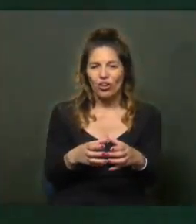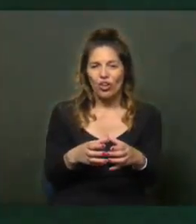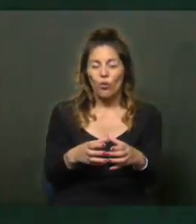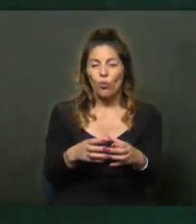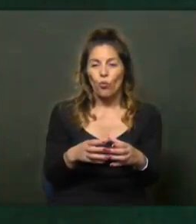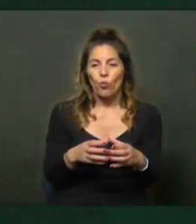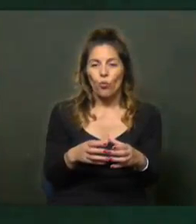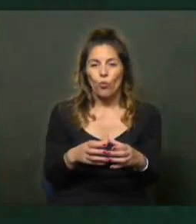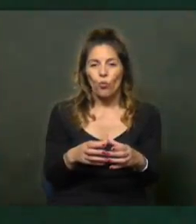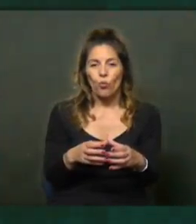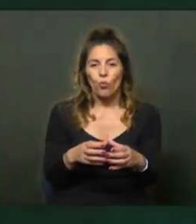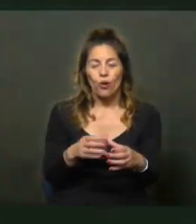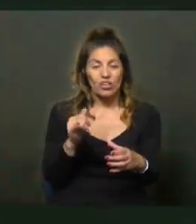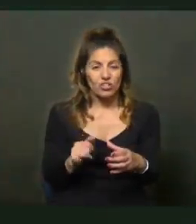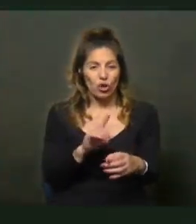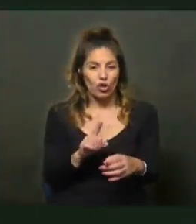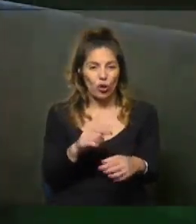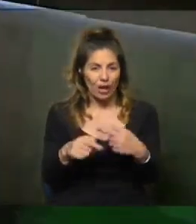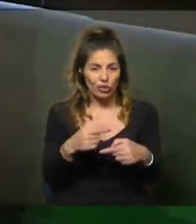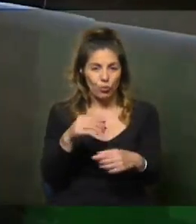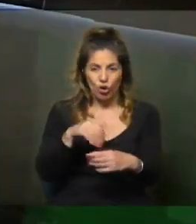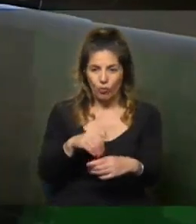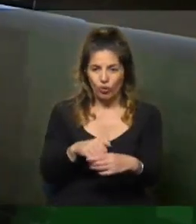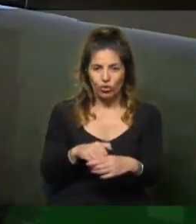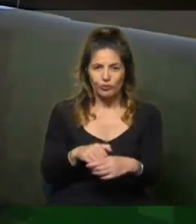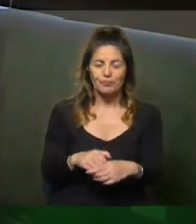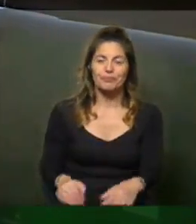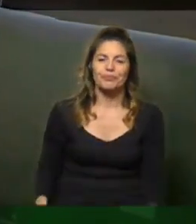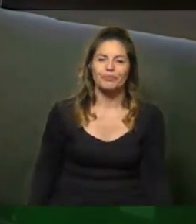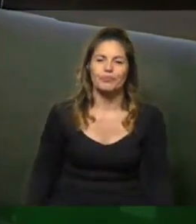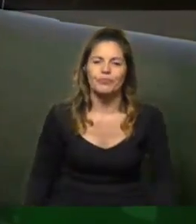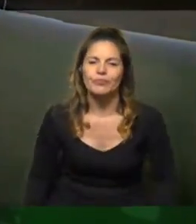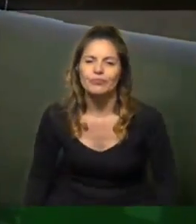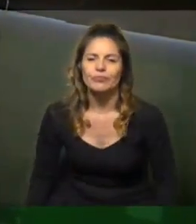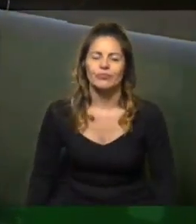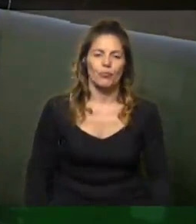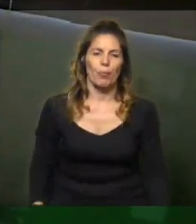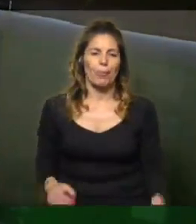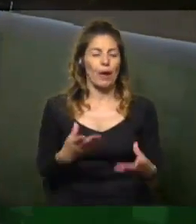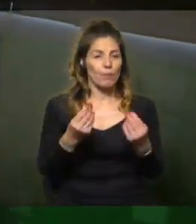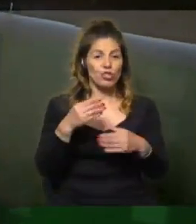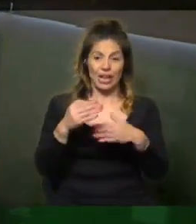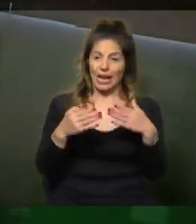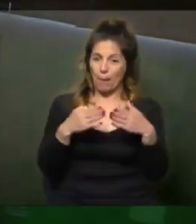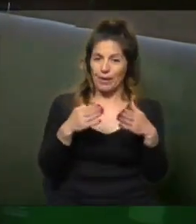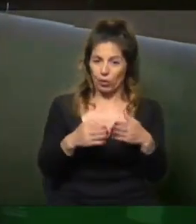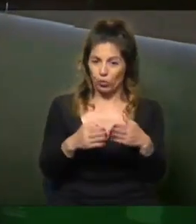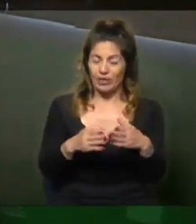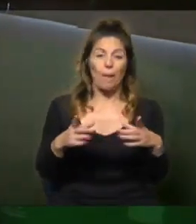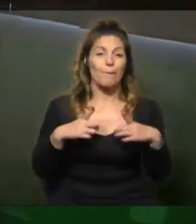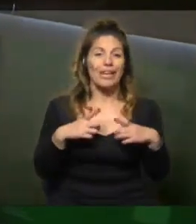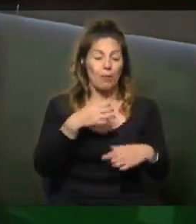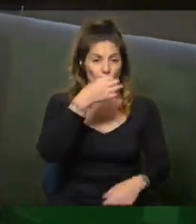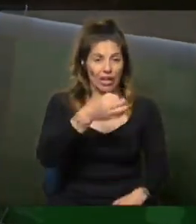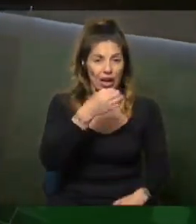no los votos en función de las definiciones que daba muy bien esta fe parece en el obelisco son muchas las preguntas que vamos a seguir analizando mientras Esperamos que hable Javier